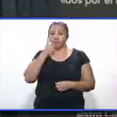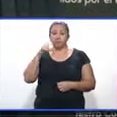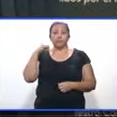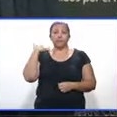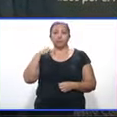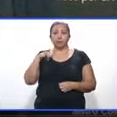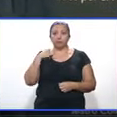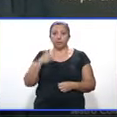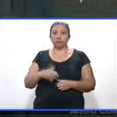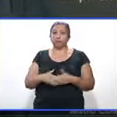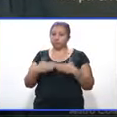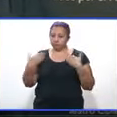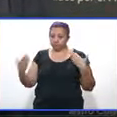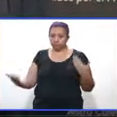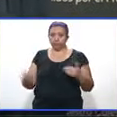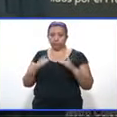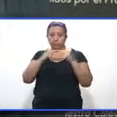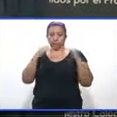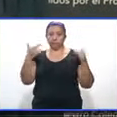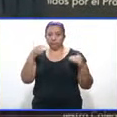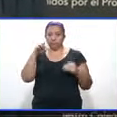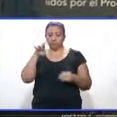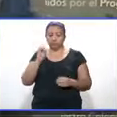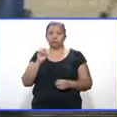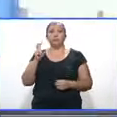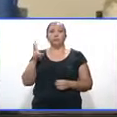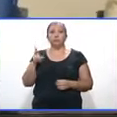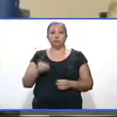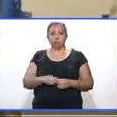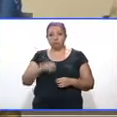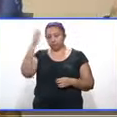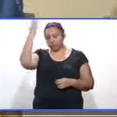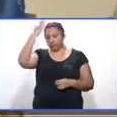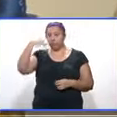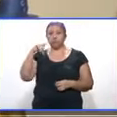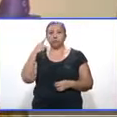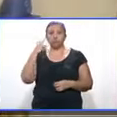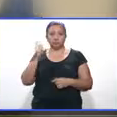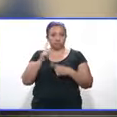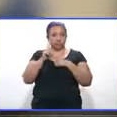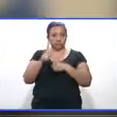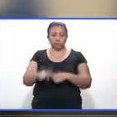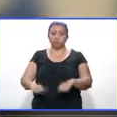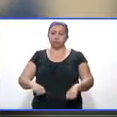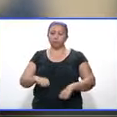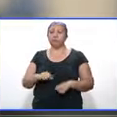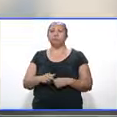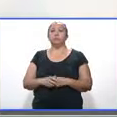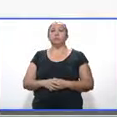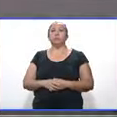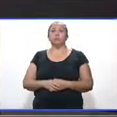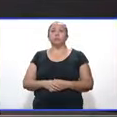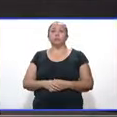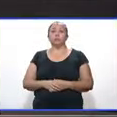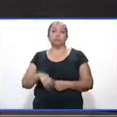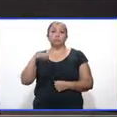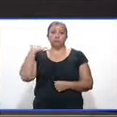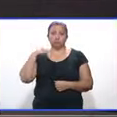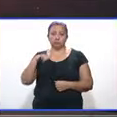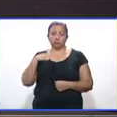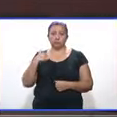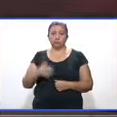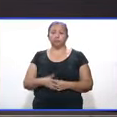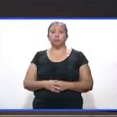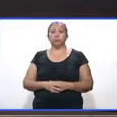en Yucatán hay avances en equidad de género. También sabe que la lucha sigue con acciones concretas. Yucatán